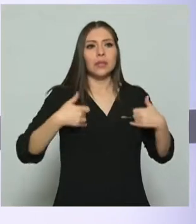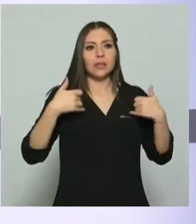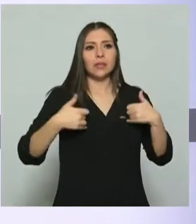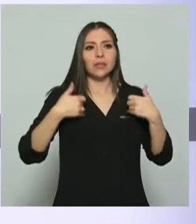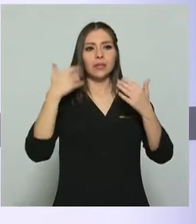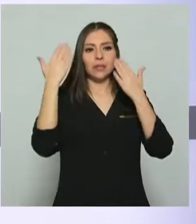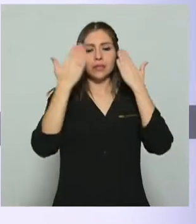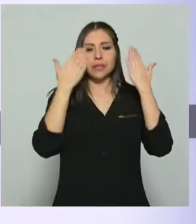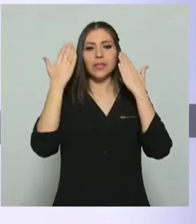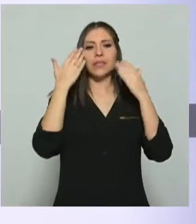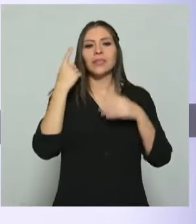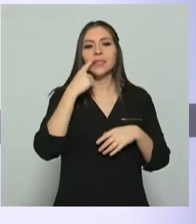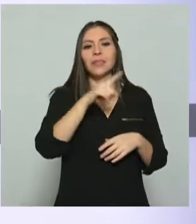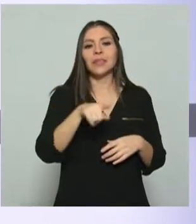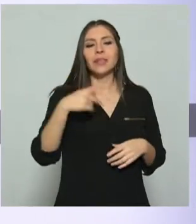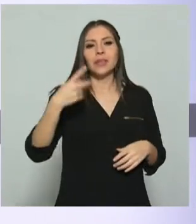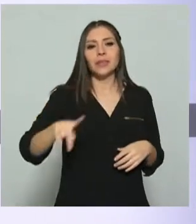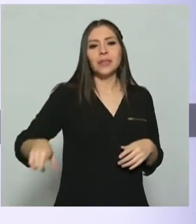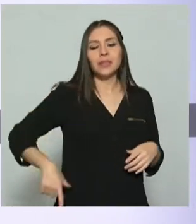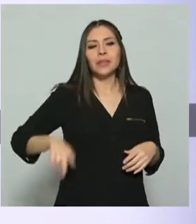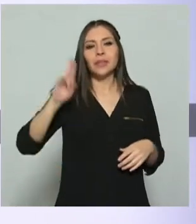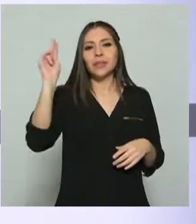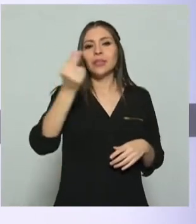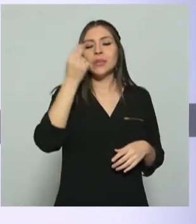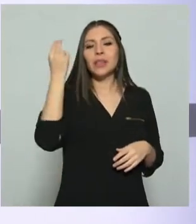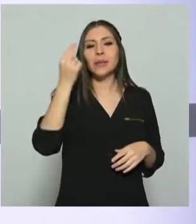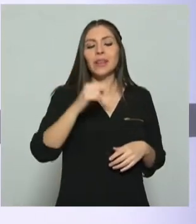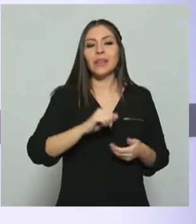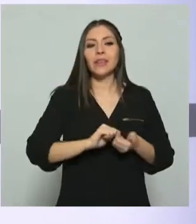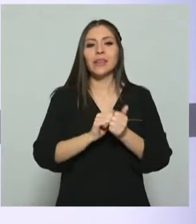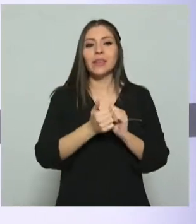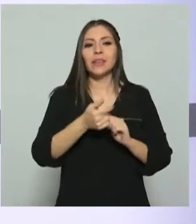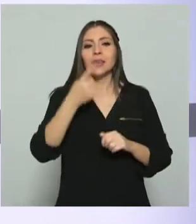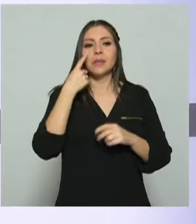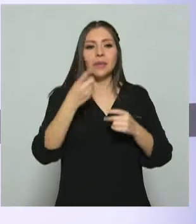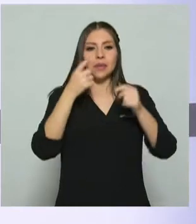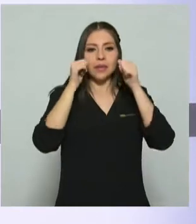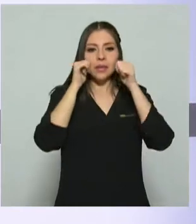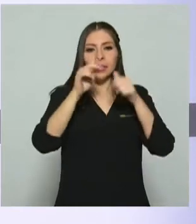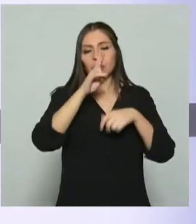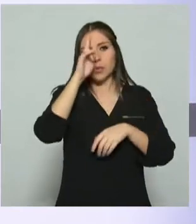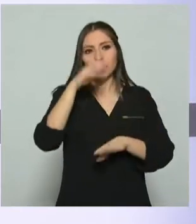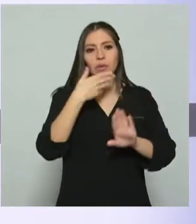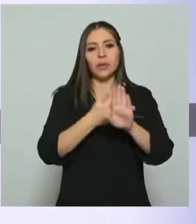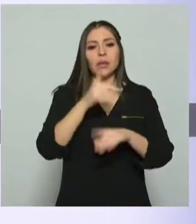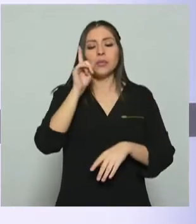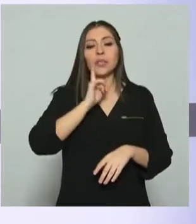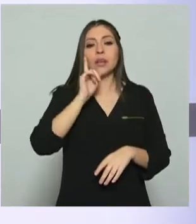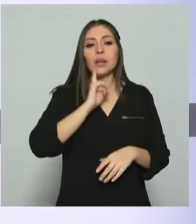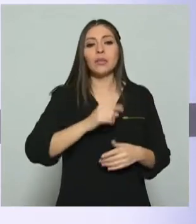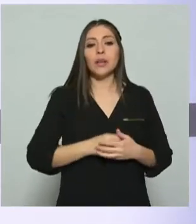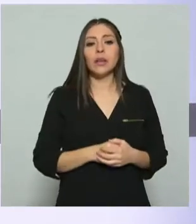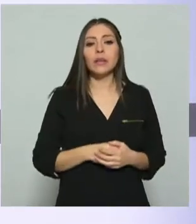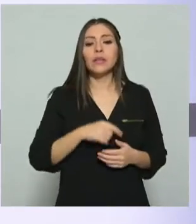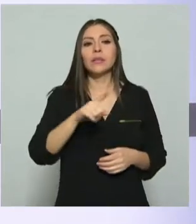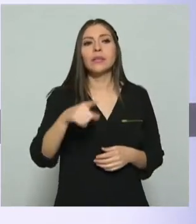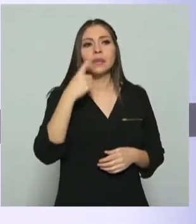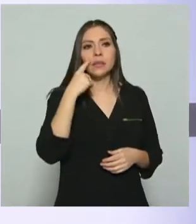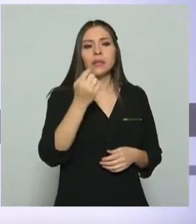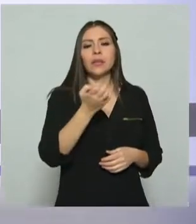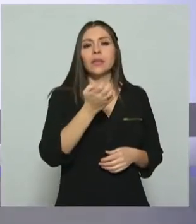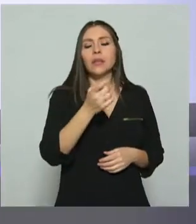con las autoridades universitarias a la UNAD, a la Unidad de Atención a la Violencia de Género en su escuela,